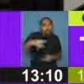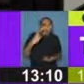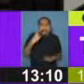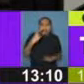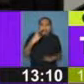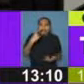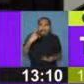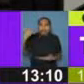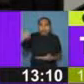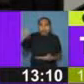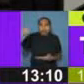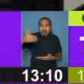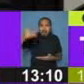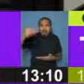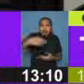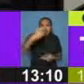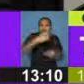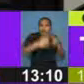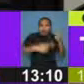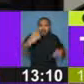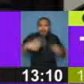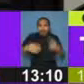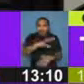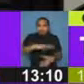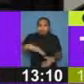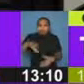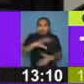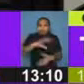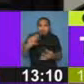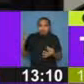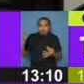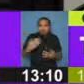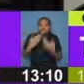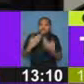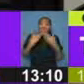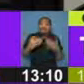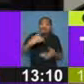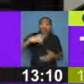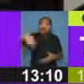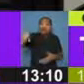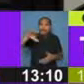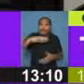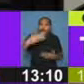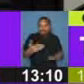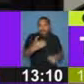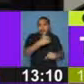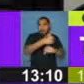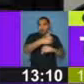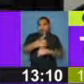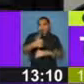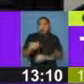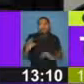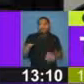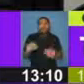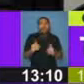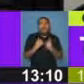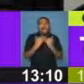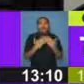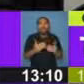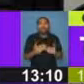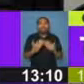había visto Palma sola pero están presentes todos Así que muchas gracias por acompañar siempre